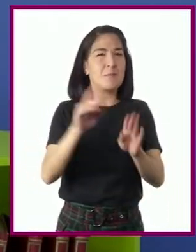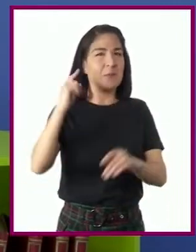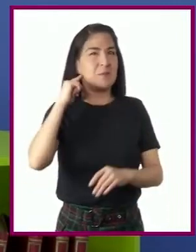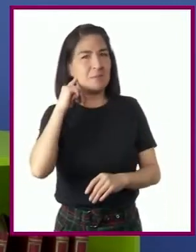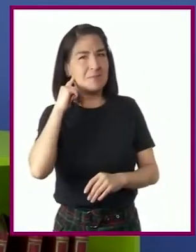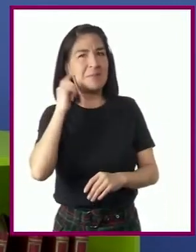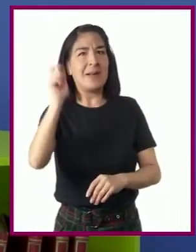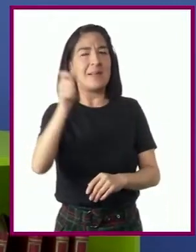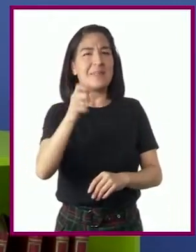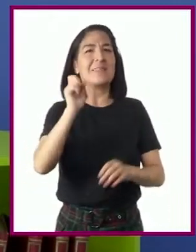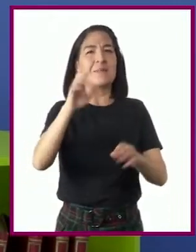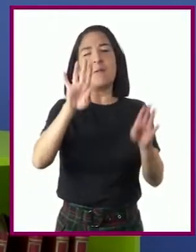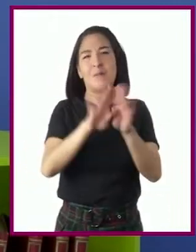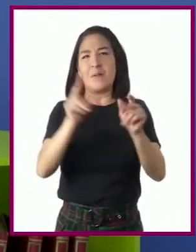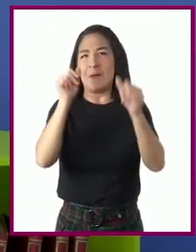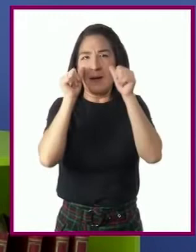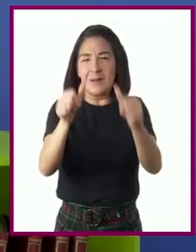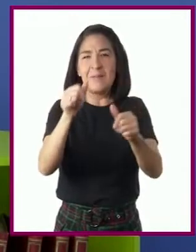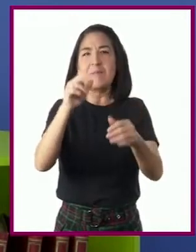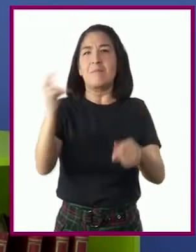Esto es ansiedad, una emoción.